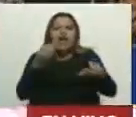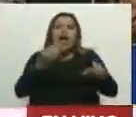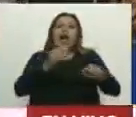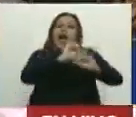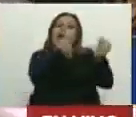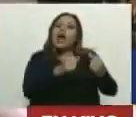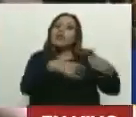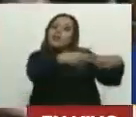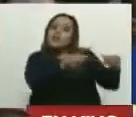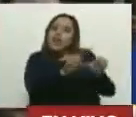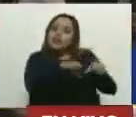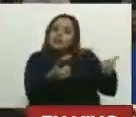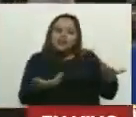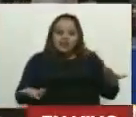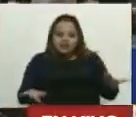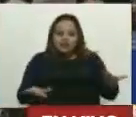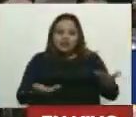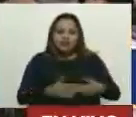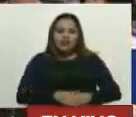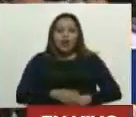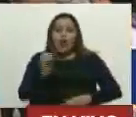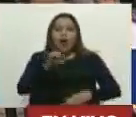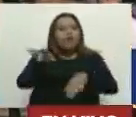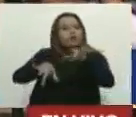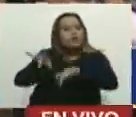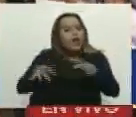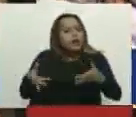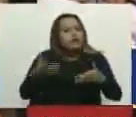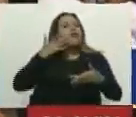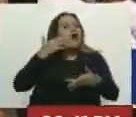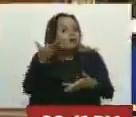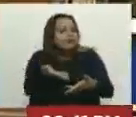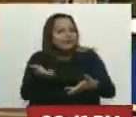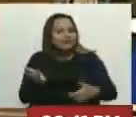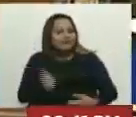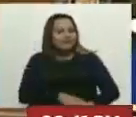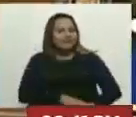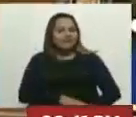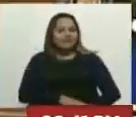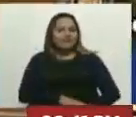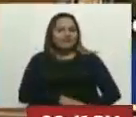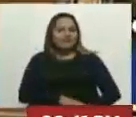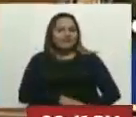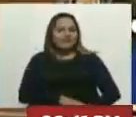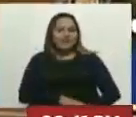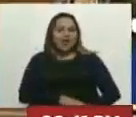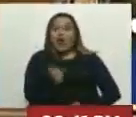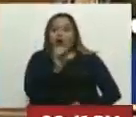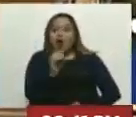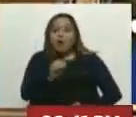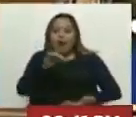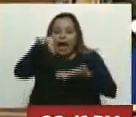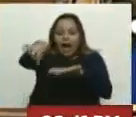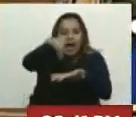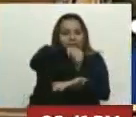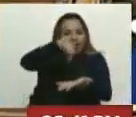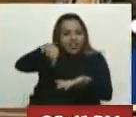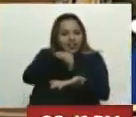plásticas, por ejemplo? O para la computación, por ejemplo. O para el ajedrez, por